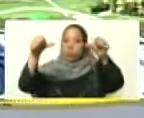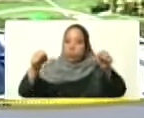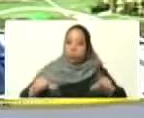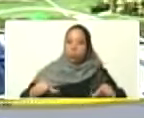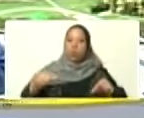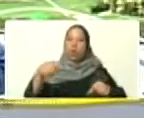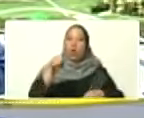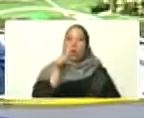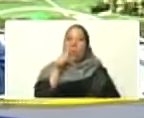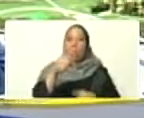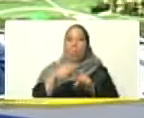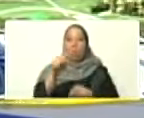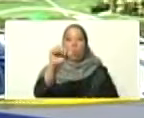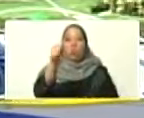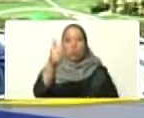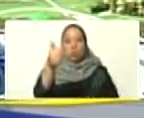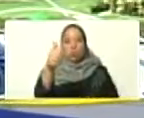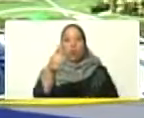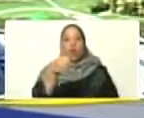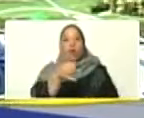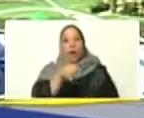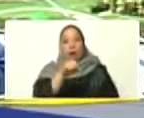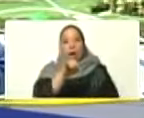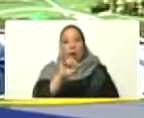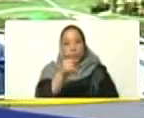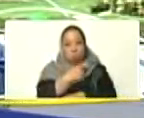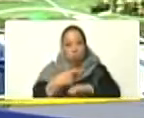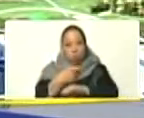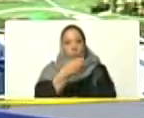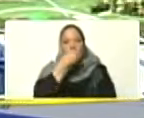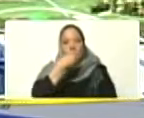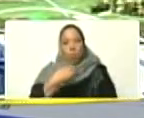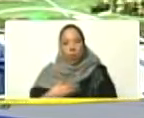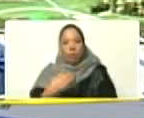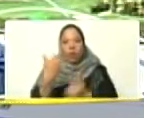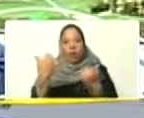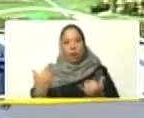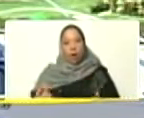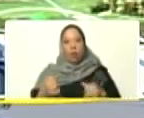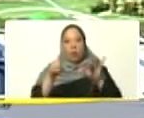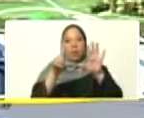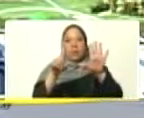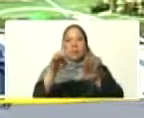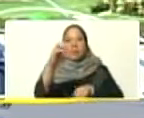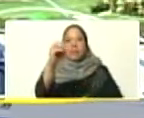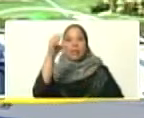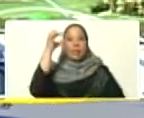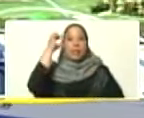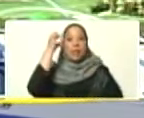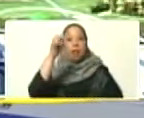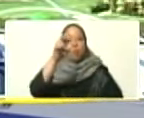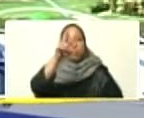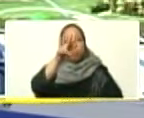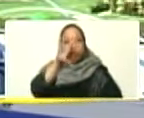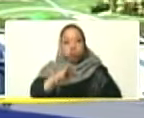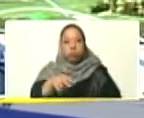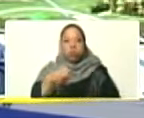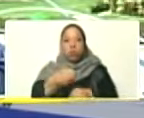dicho que tenemos 60 días de adaptación ahora, de preparación en función